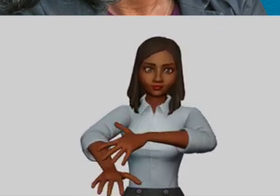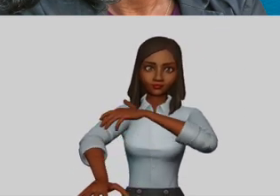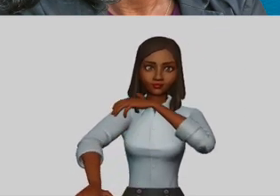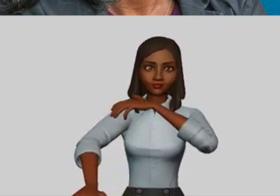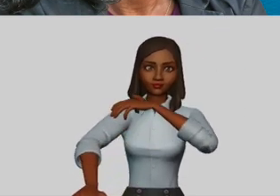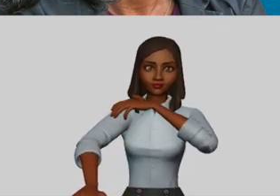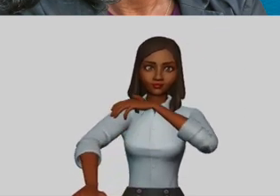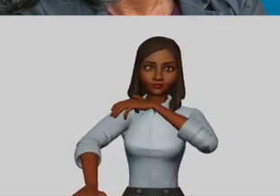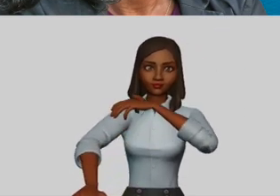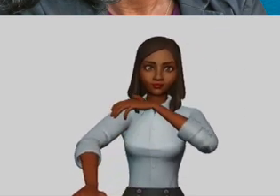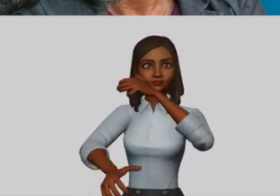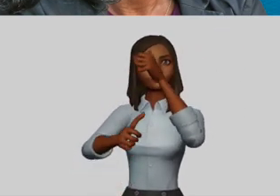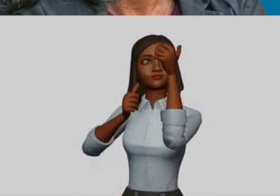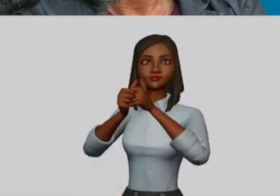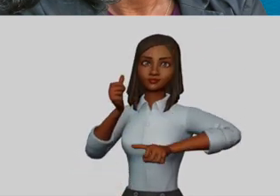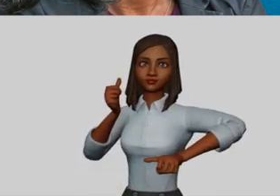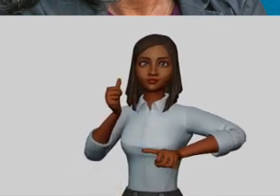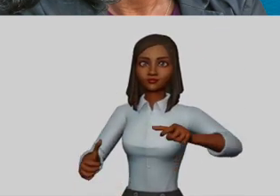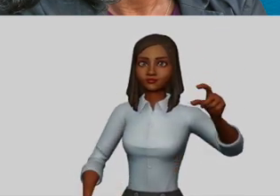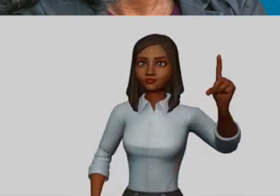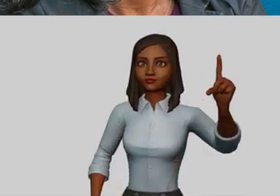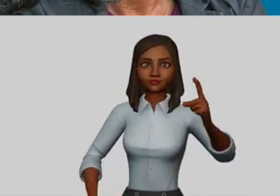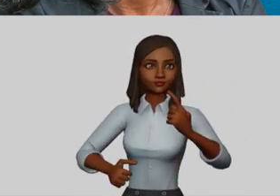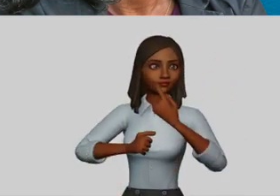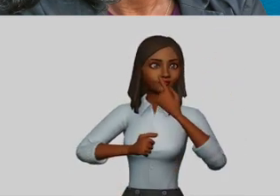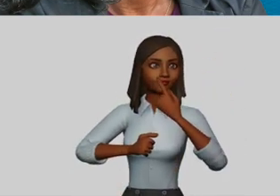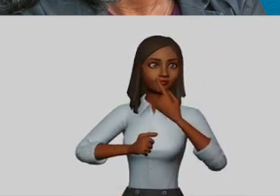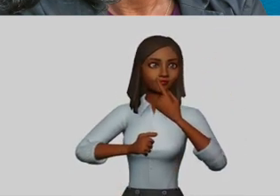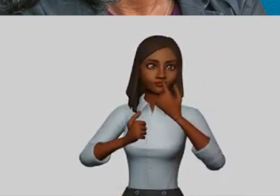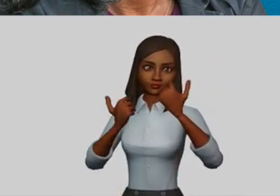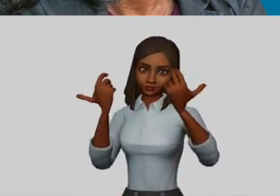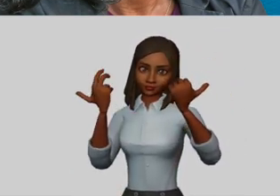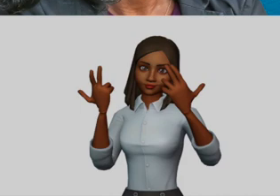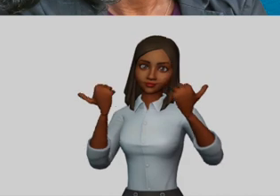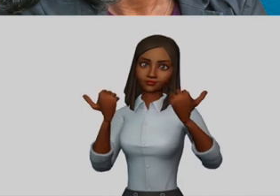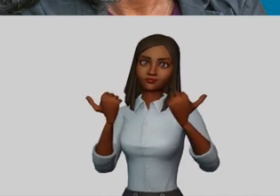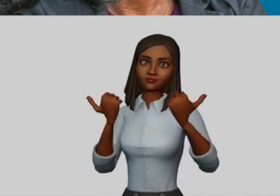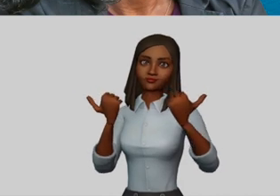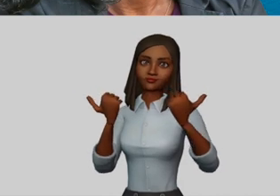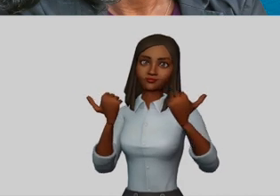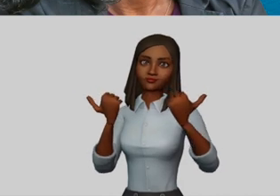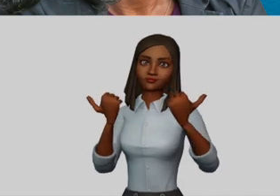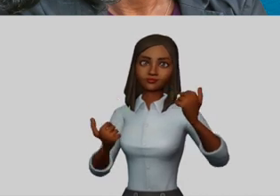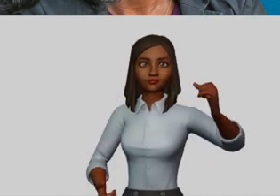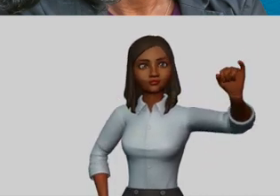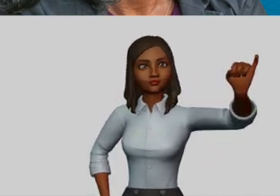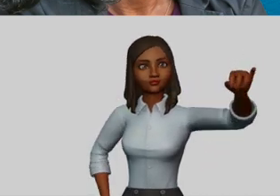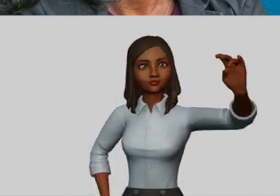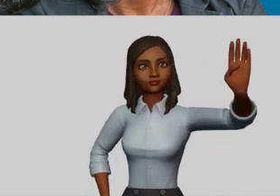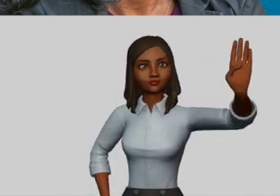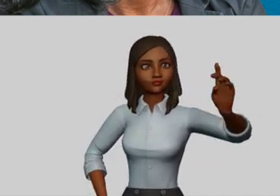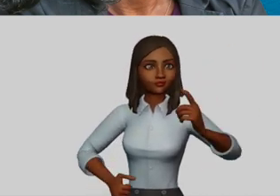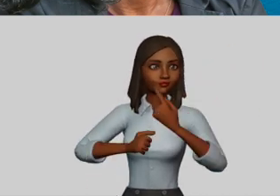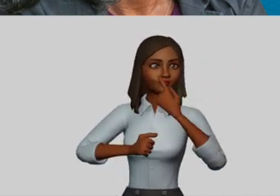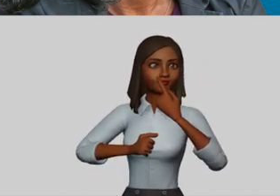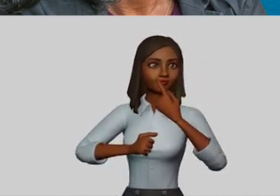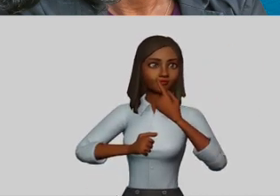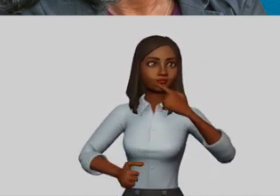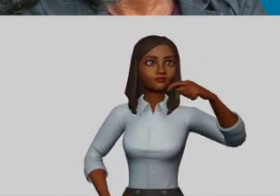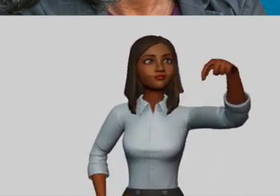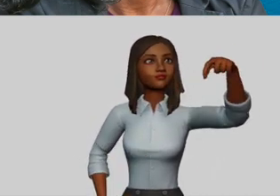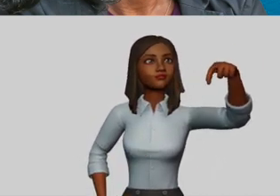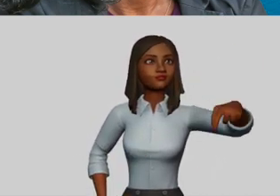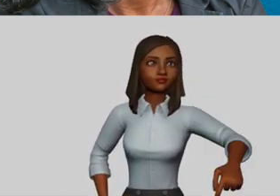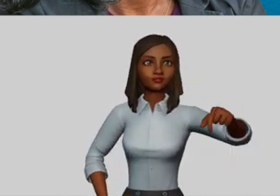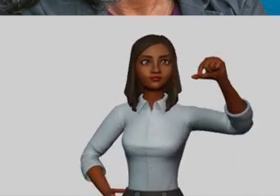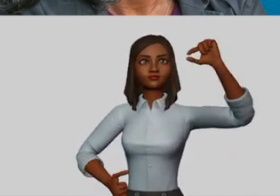me encanta hablar con personas, me gusta convencer personas y me encanta hablar con gobiernos, pero... Está bien,